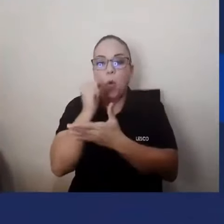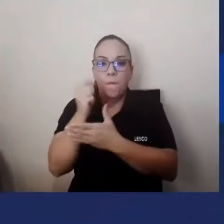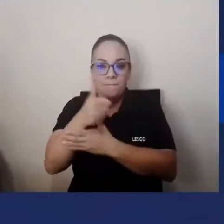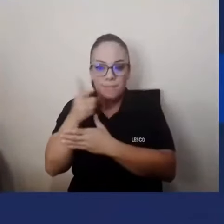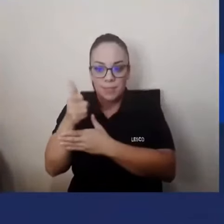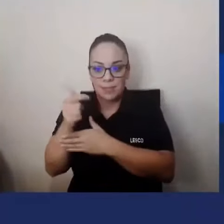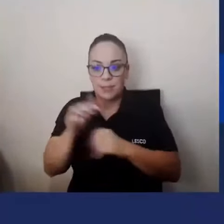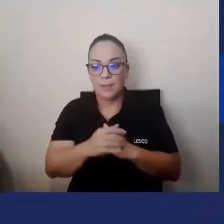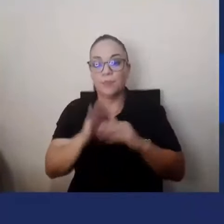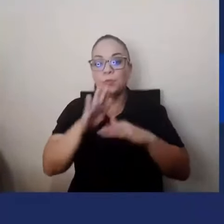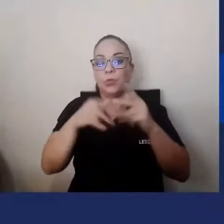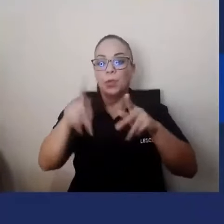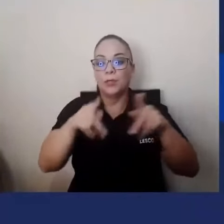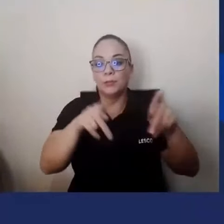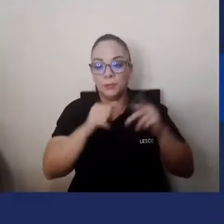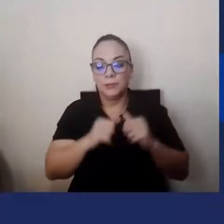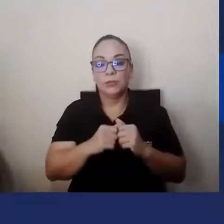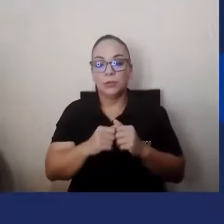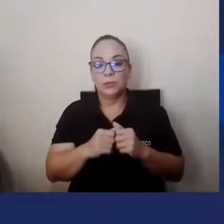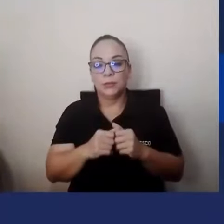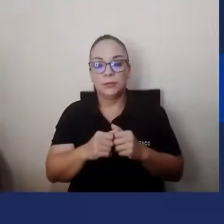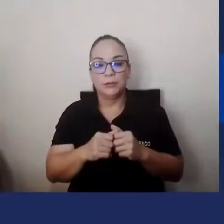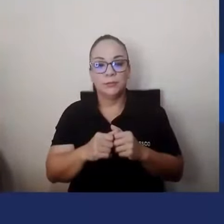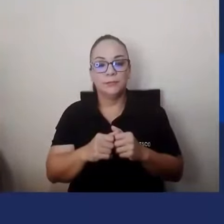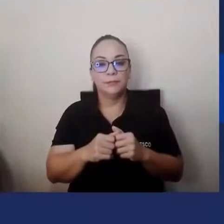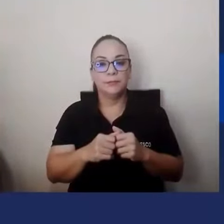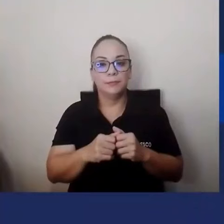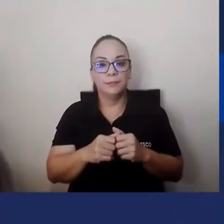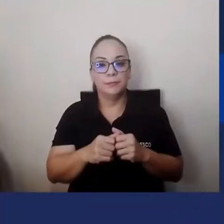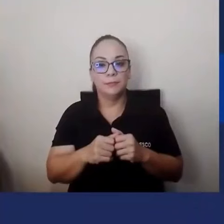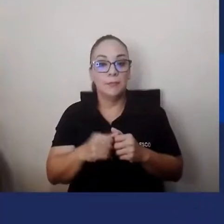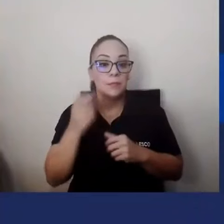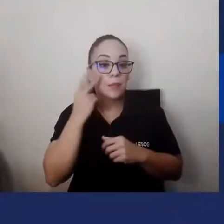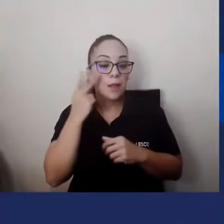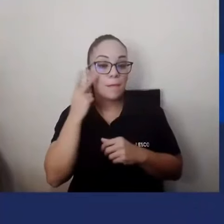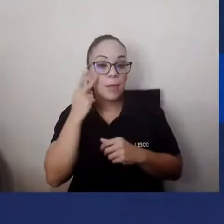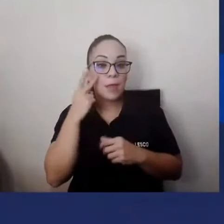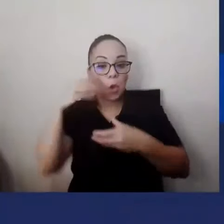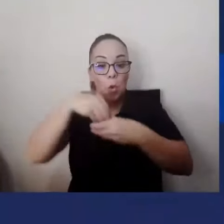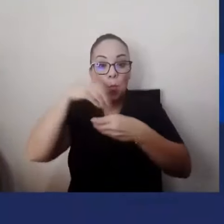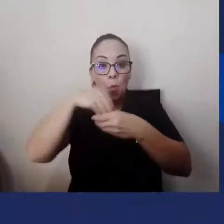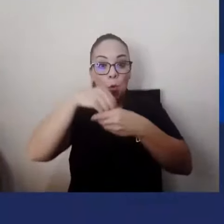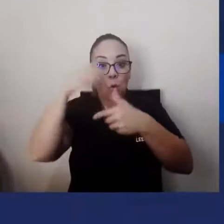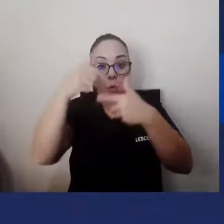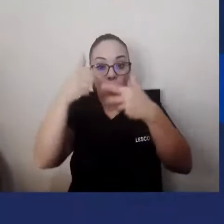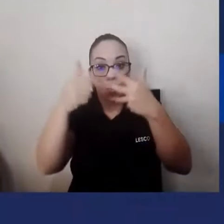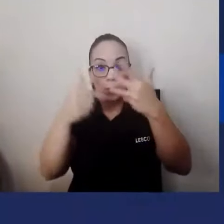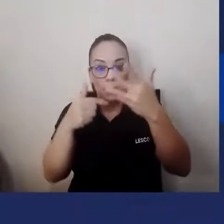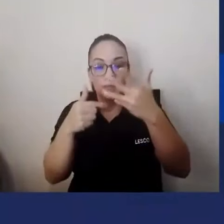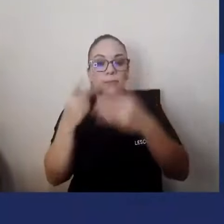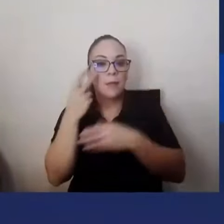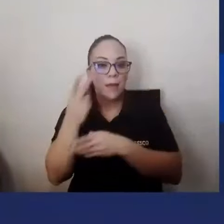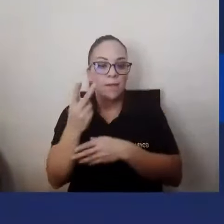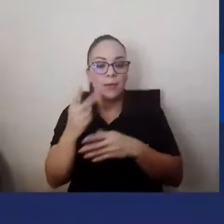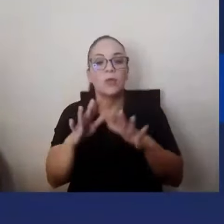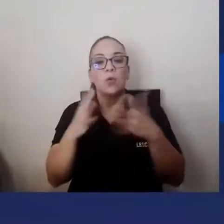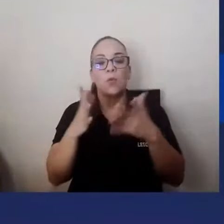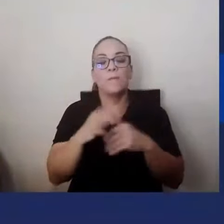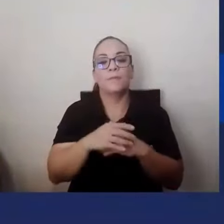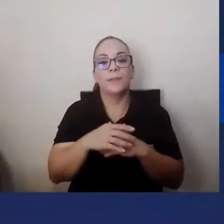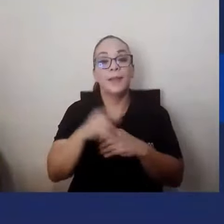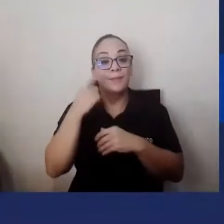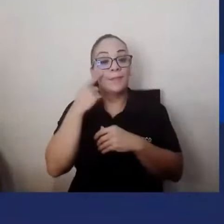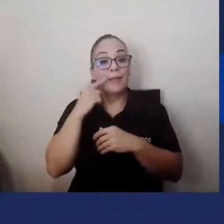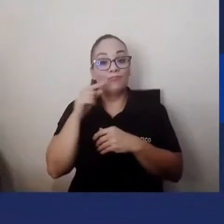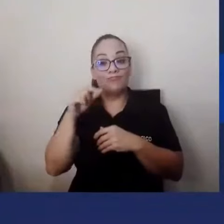los otros componentes que en esta presentación no vamos a referirnos, los van a poder ver a través del código QR y